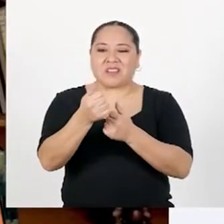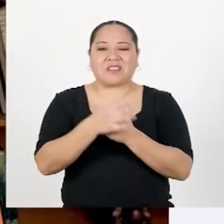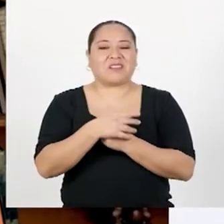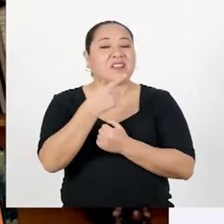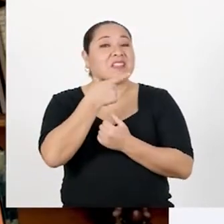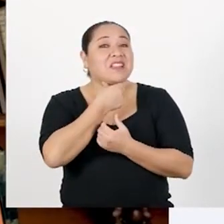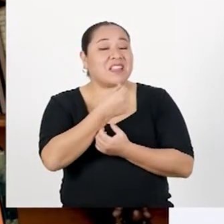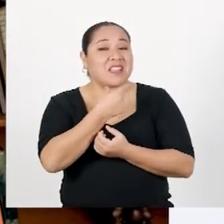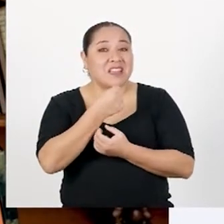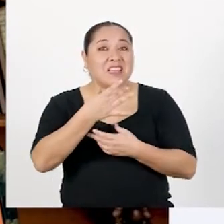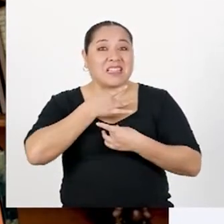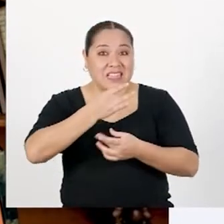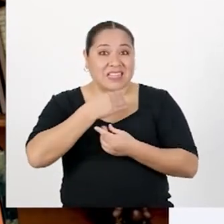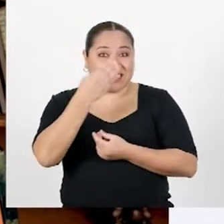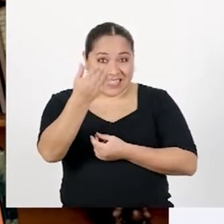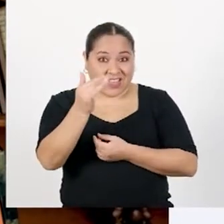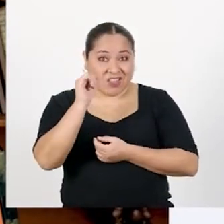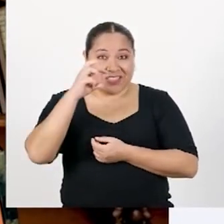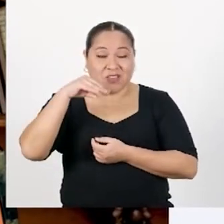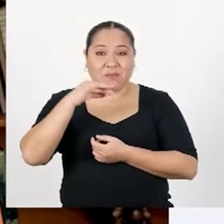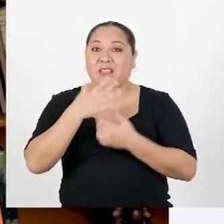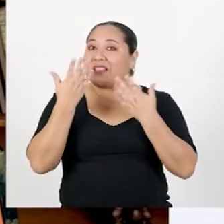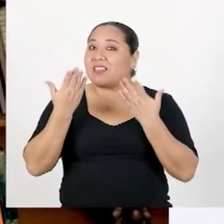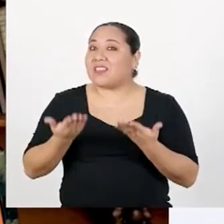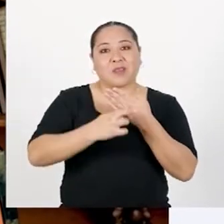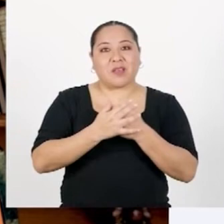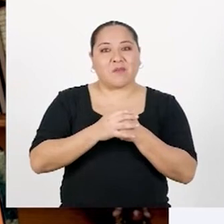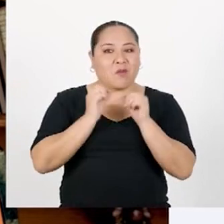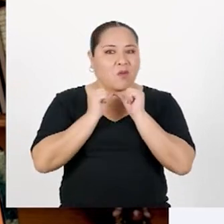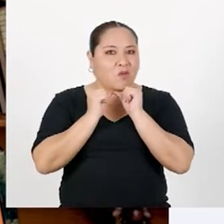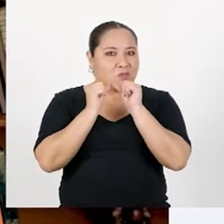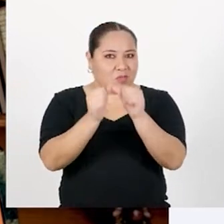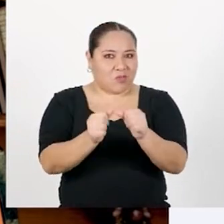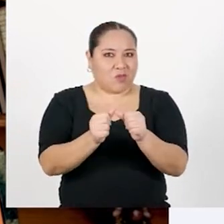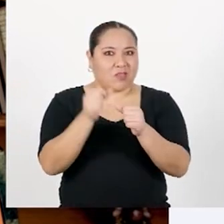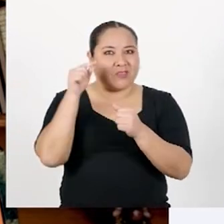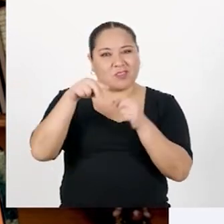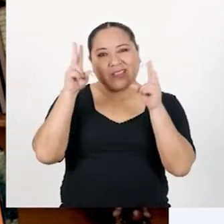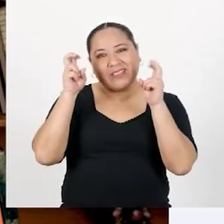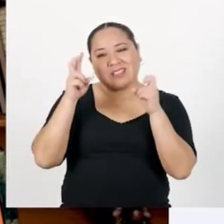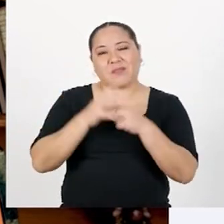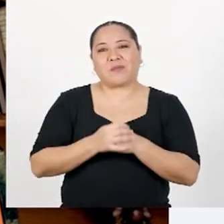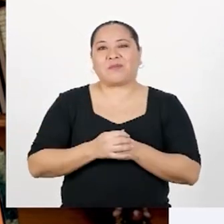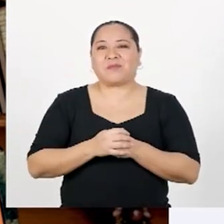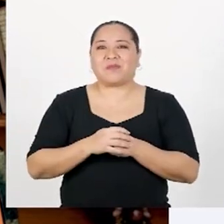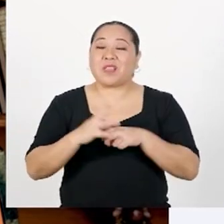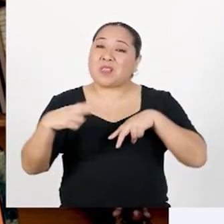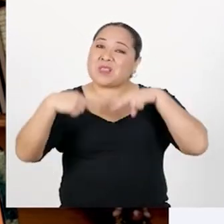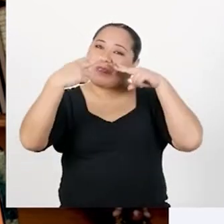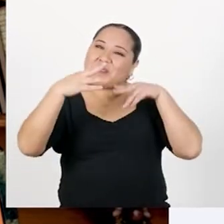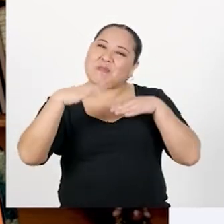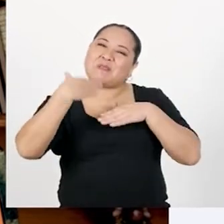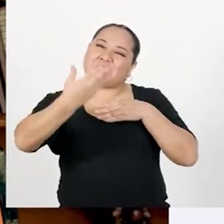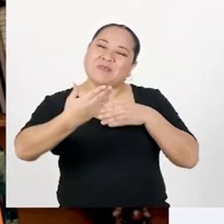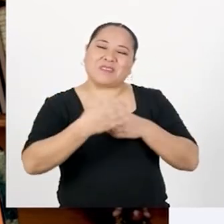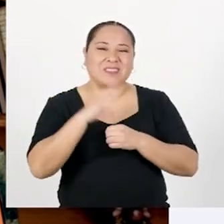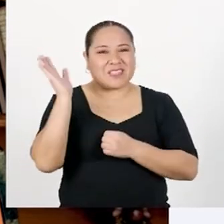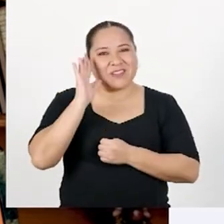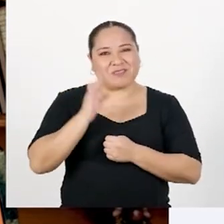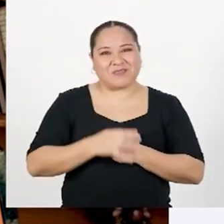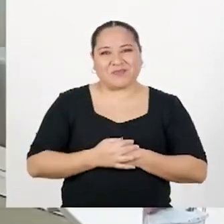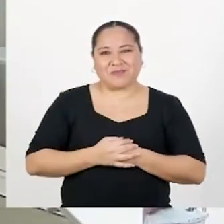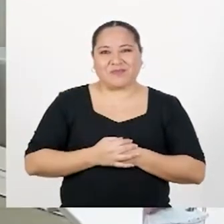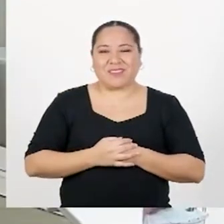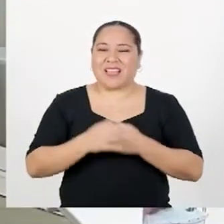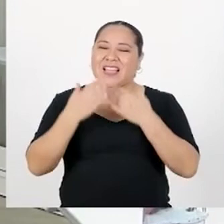que te haya interesado, Yamile. Entonces, continuaremos con el tema. Nos vemos pronto, Yamile.